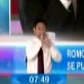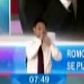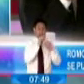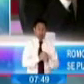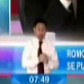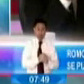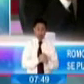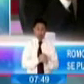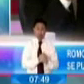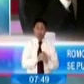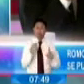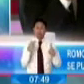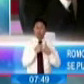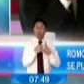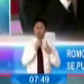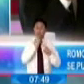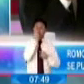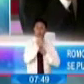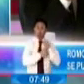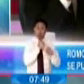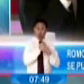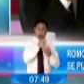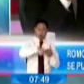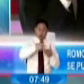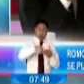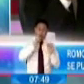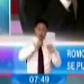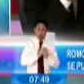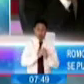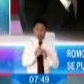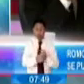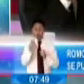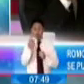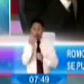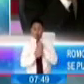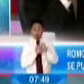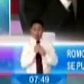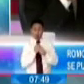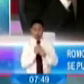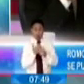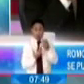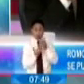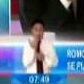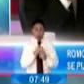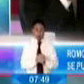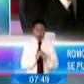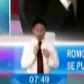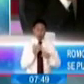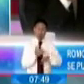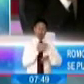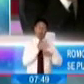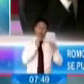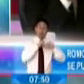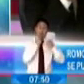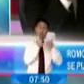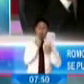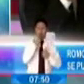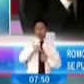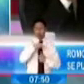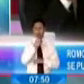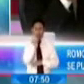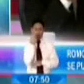se pueden suscribir por un año y se pueden renovar por un año más. Originalmente la Asamblea había sugerido dos, también